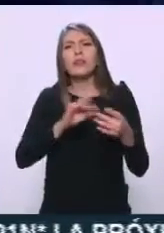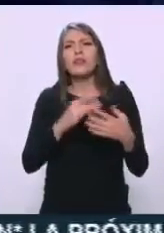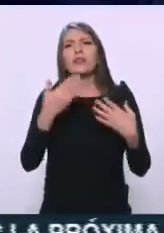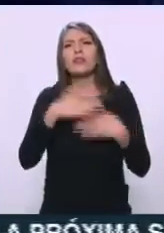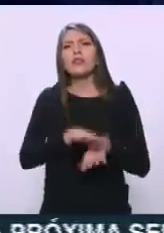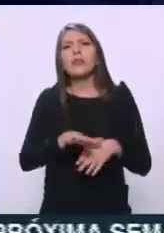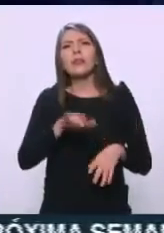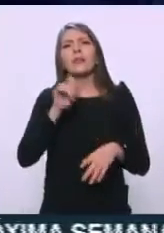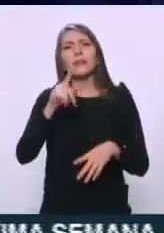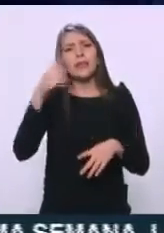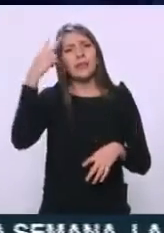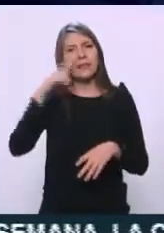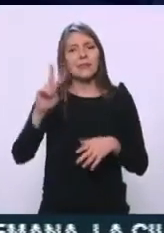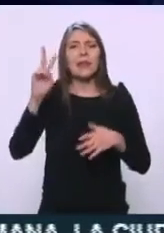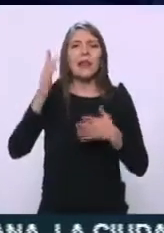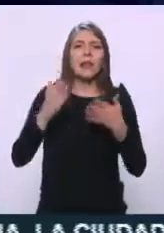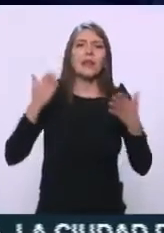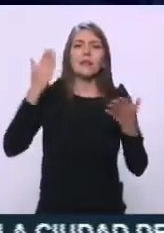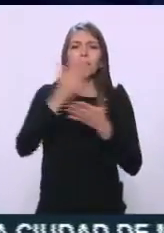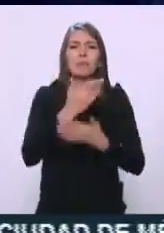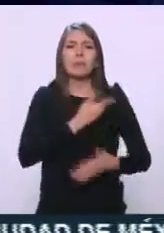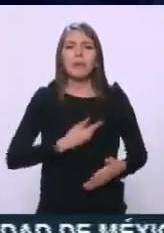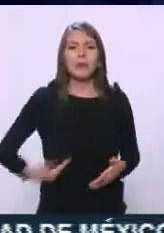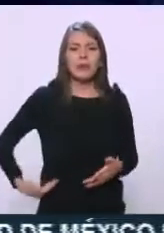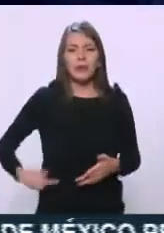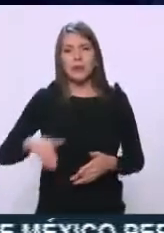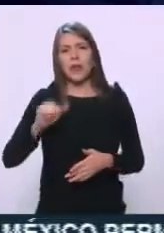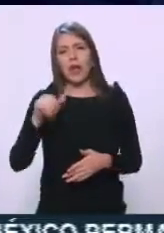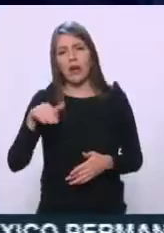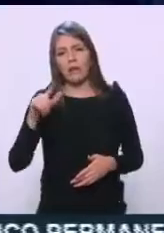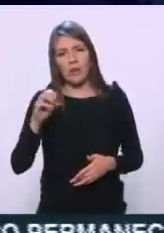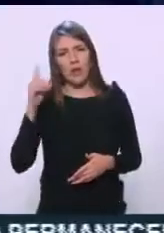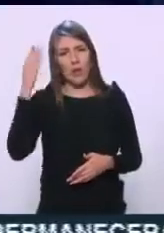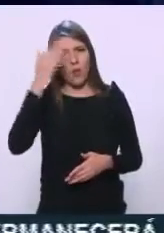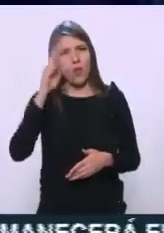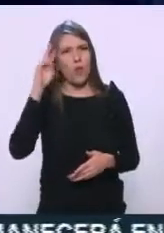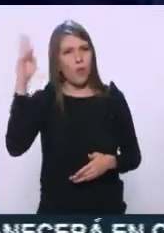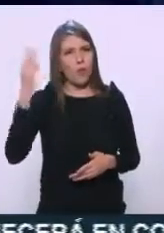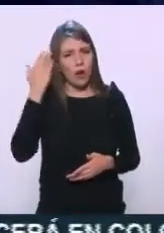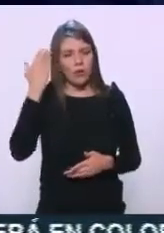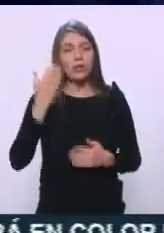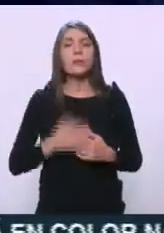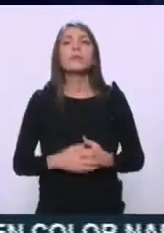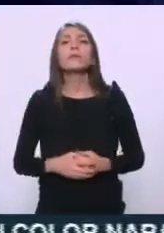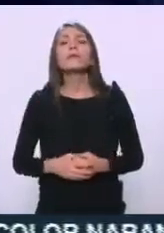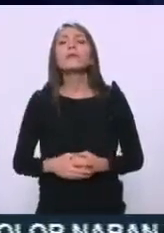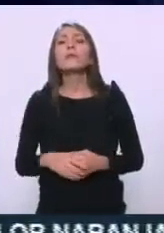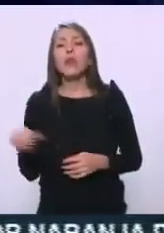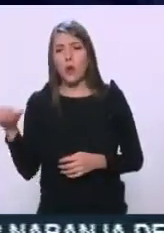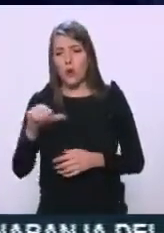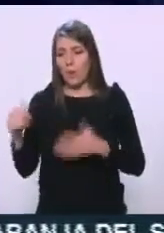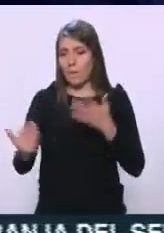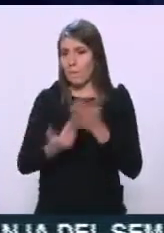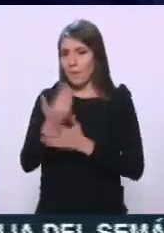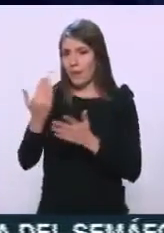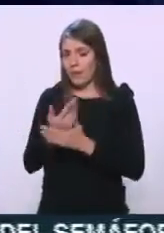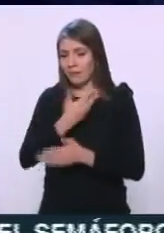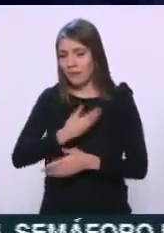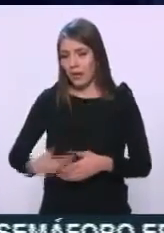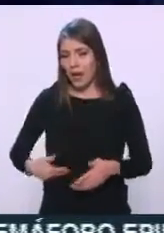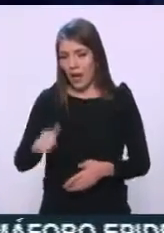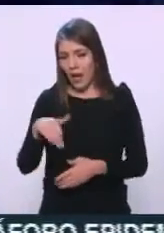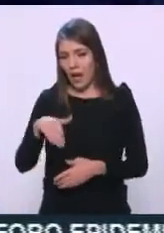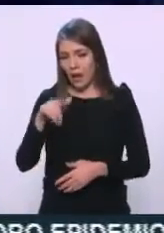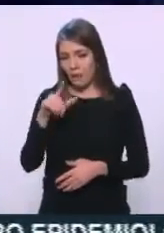López Obrador a Washington. Pero lo que quiero mencionar es lo siguiente: esta mañana, en la mañanera, López Obrador fue